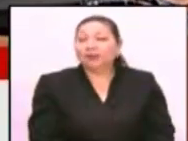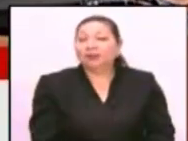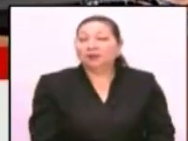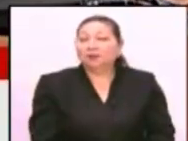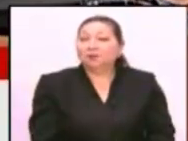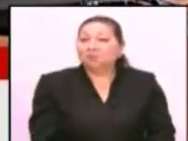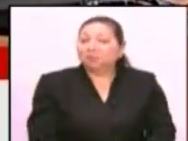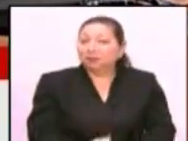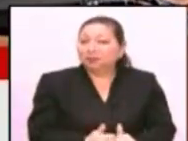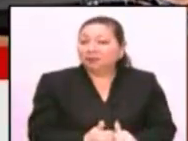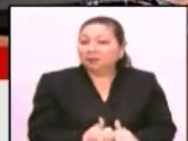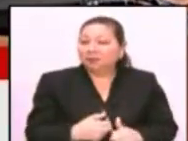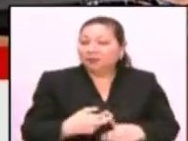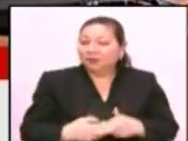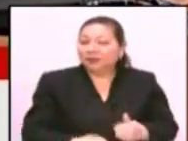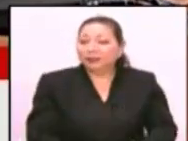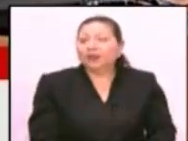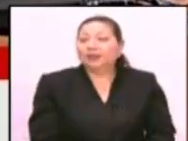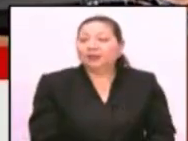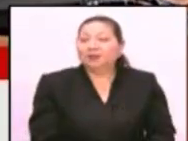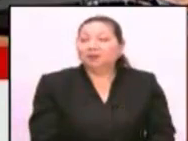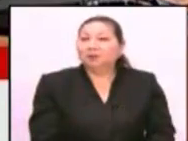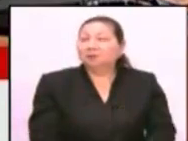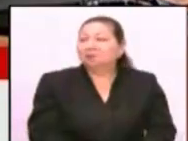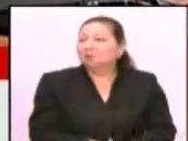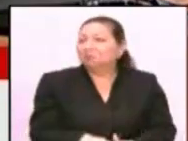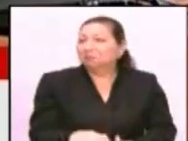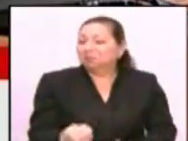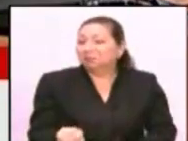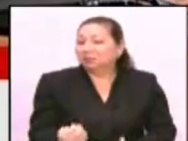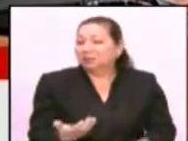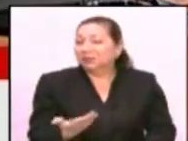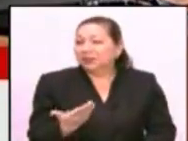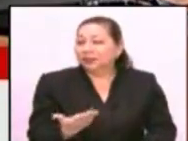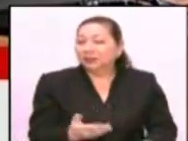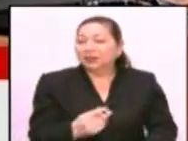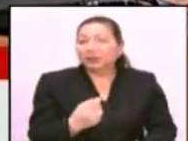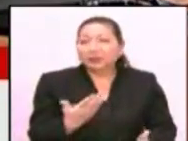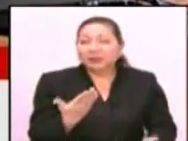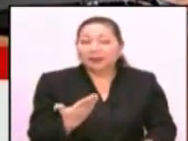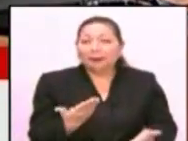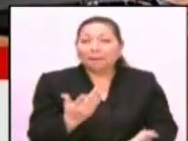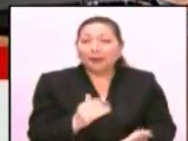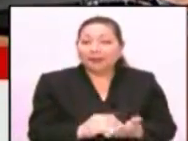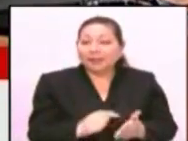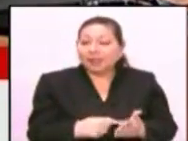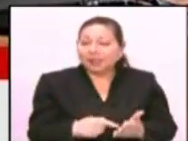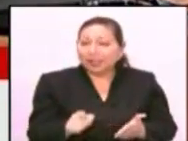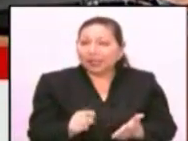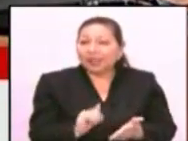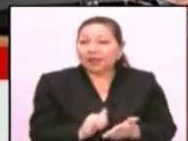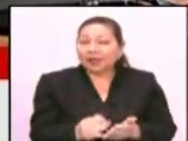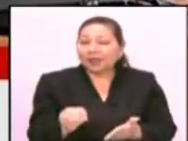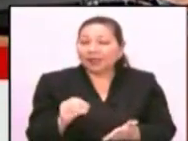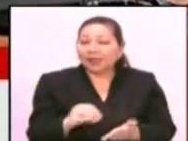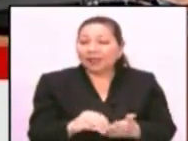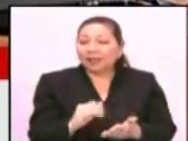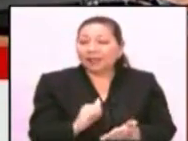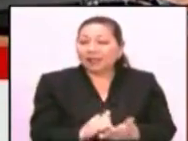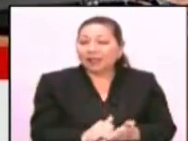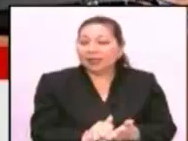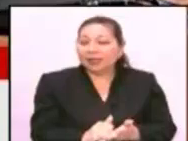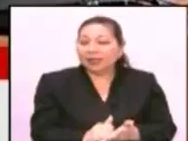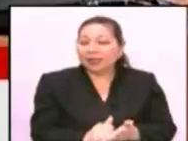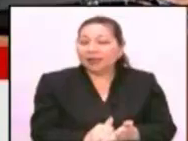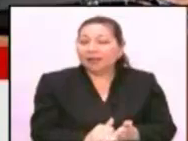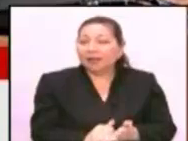estamos corrigiendo el ciclo de producción. Hemos sacado también ciertas directivas para sacar aquellos internos o